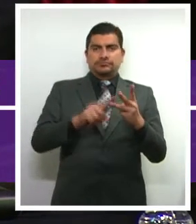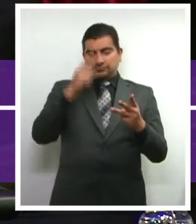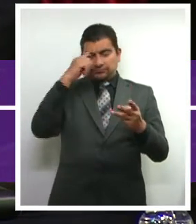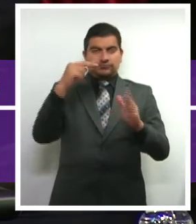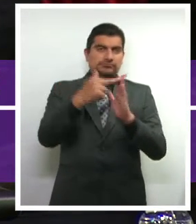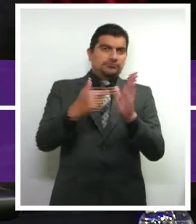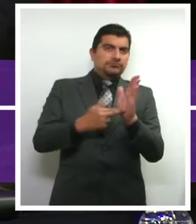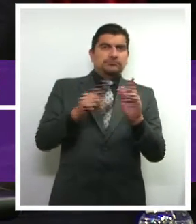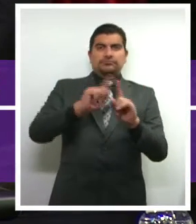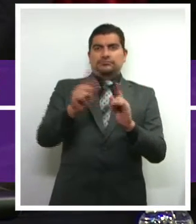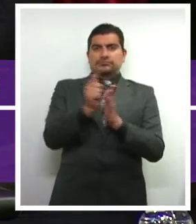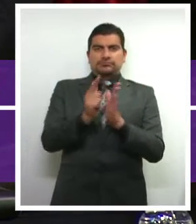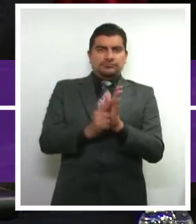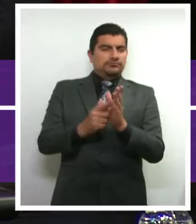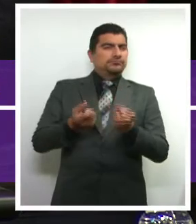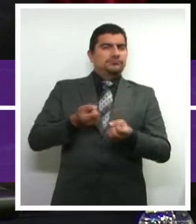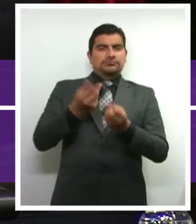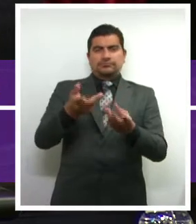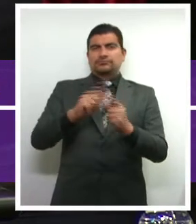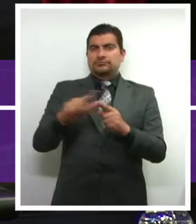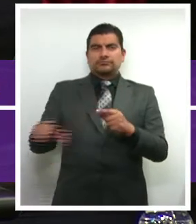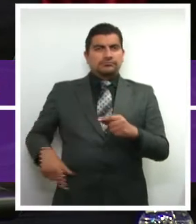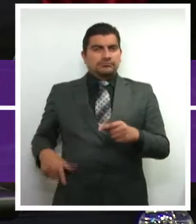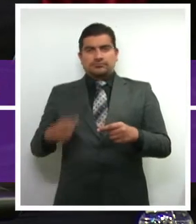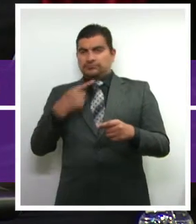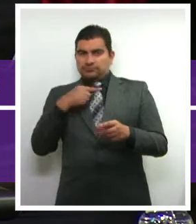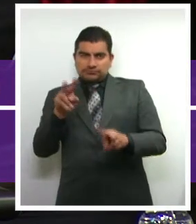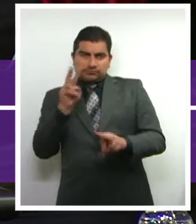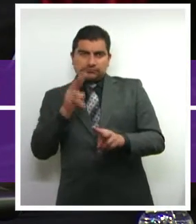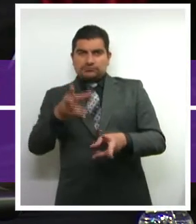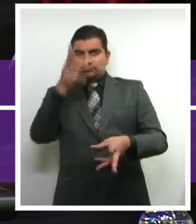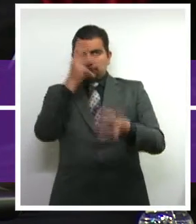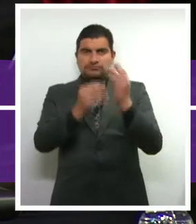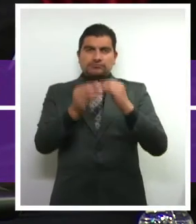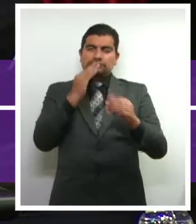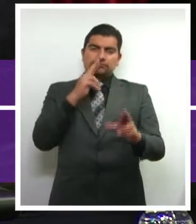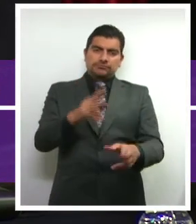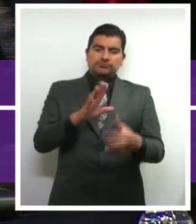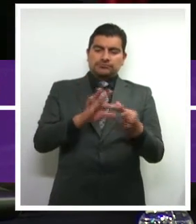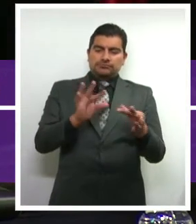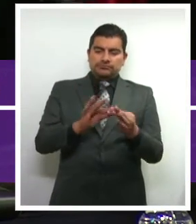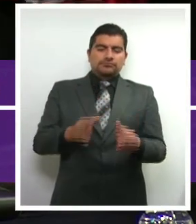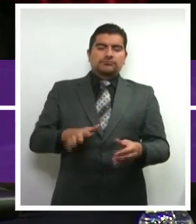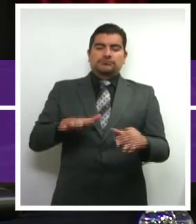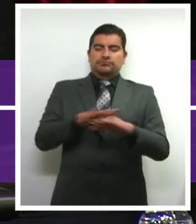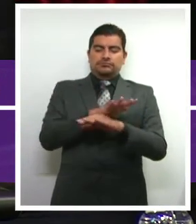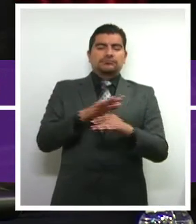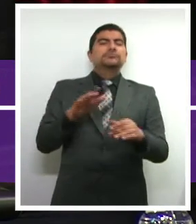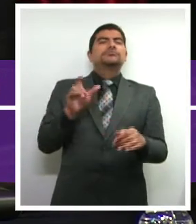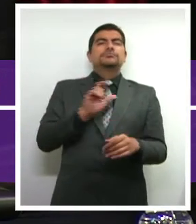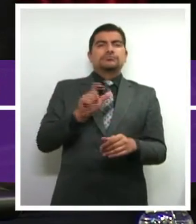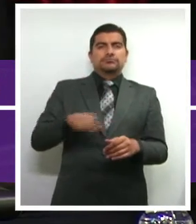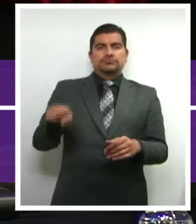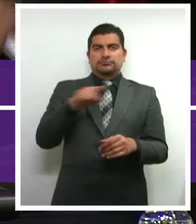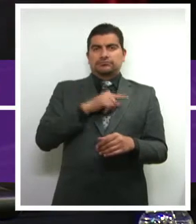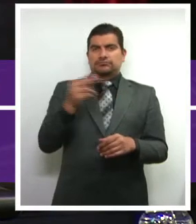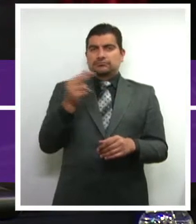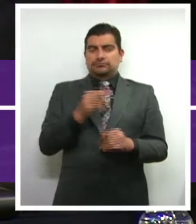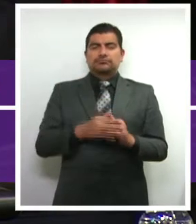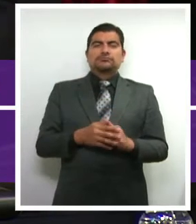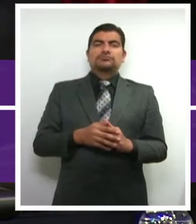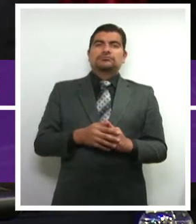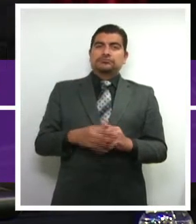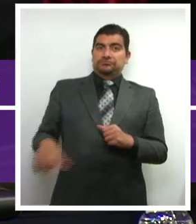que aseguren que el gobierno escucha, aprende, responde y cambia cuando se necesita.